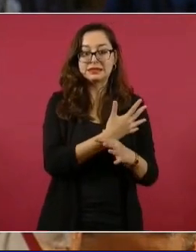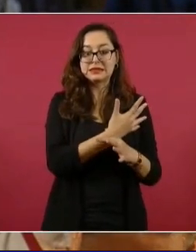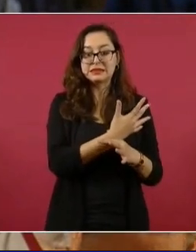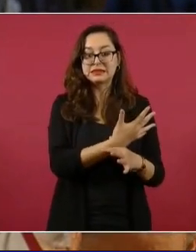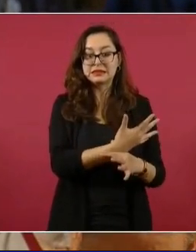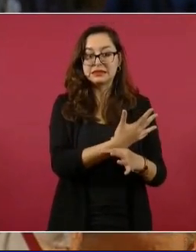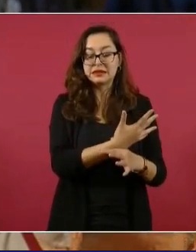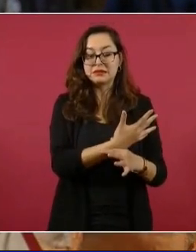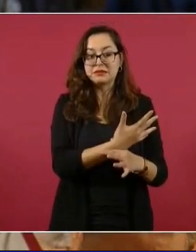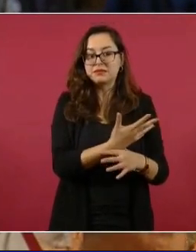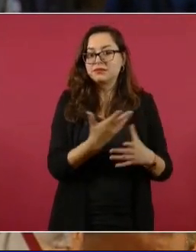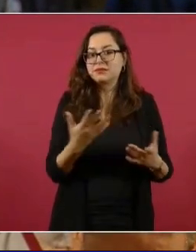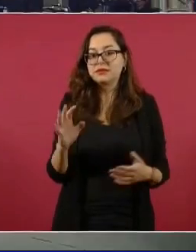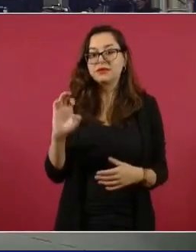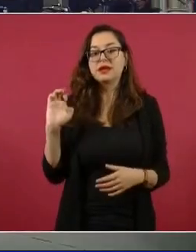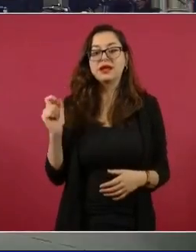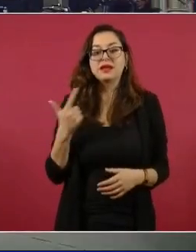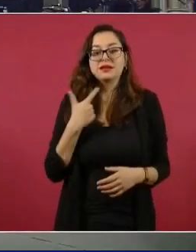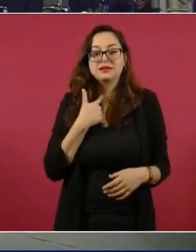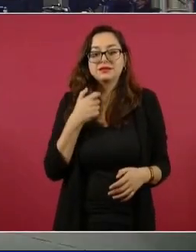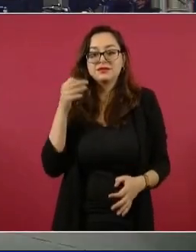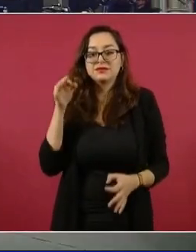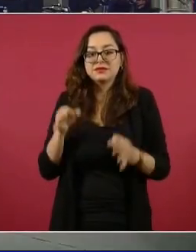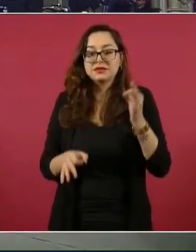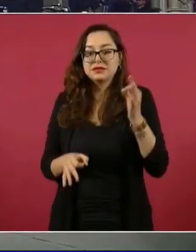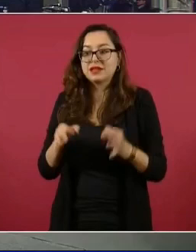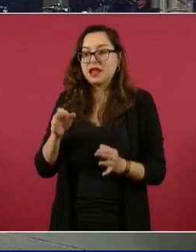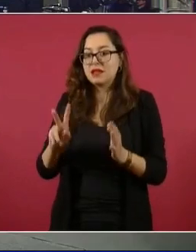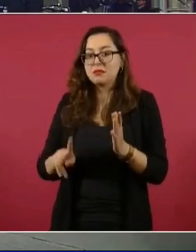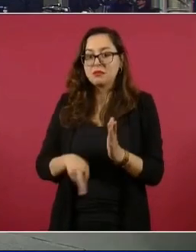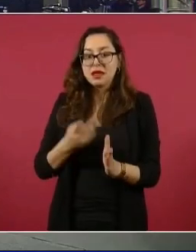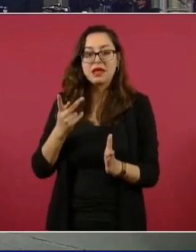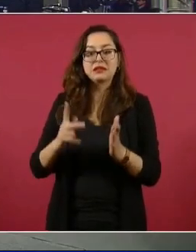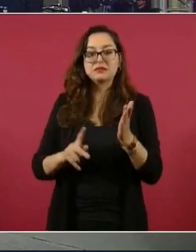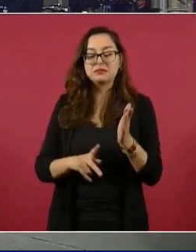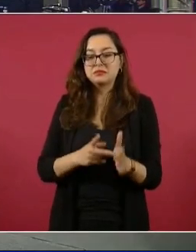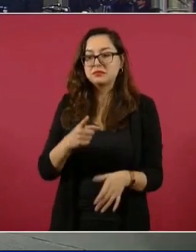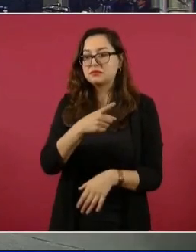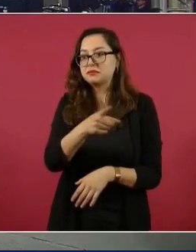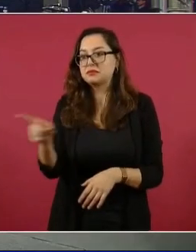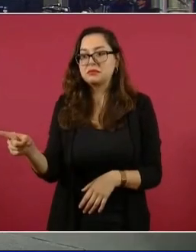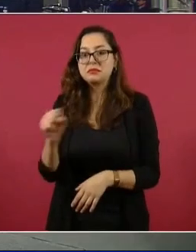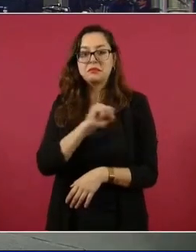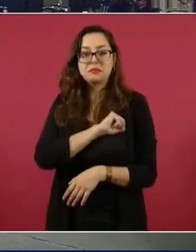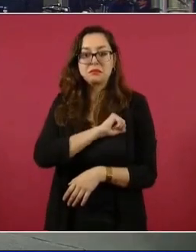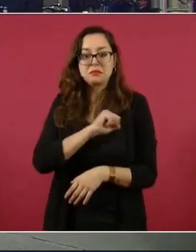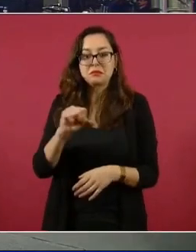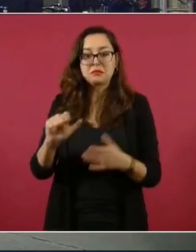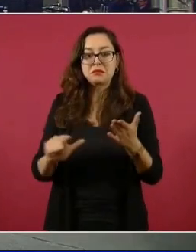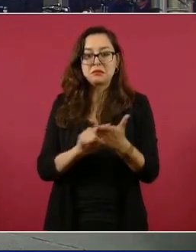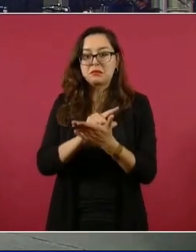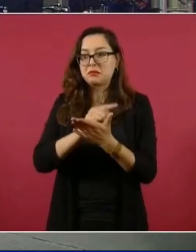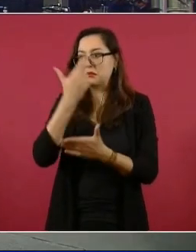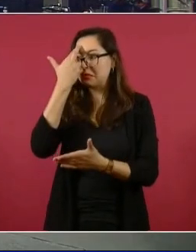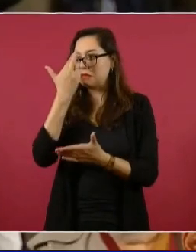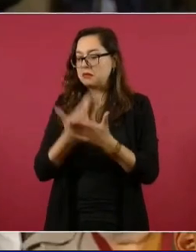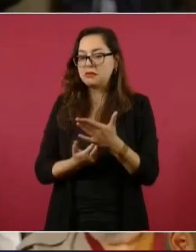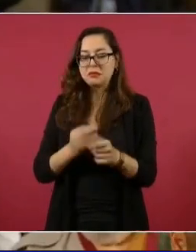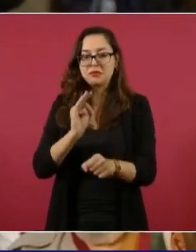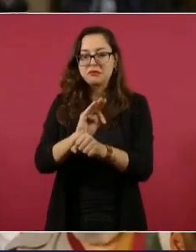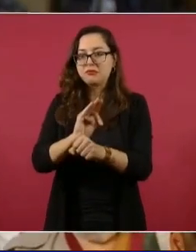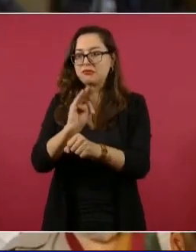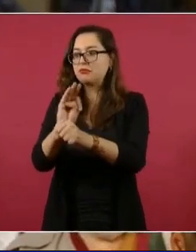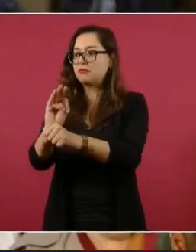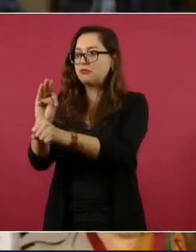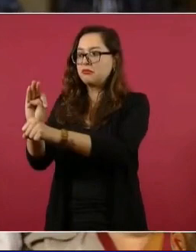exfiscal defiende delincuentes en Tula, Hidalgo. En su discurso del 26 de